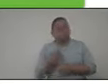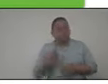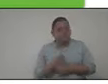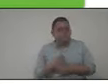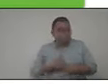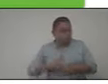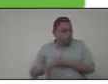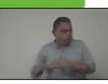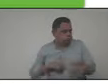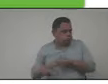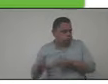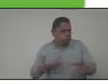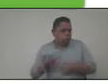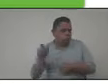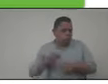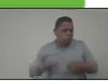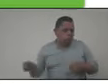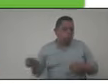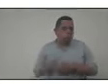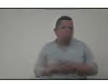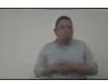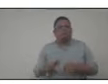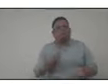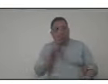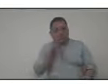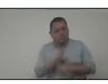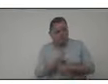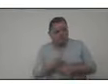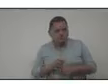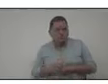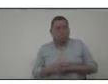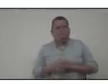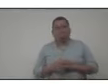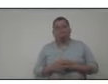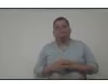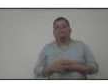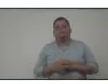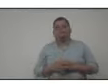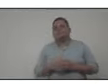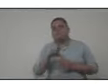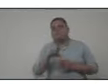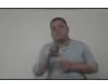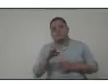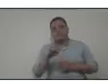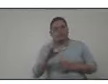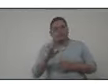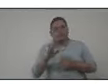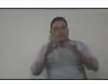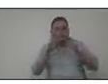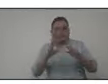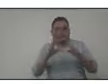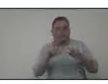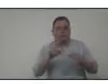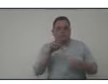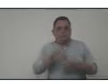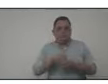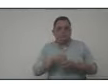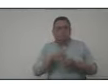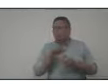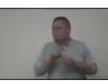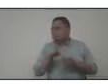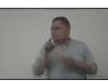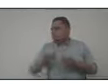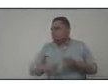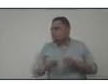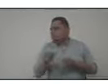grande. Realizamos auditorías a la red de prestación de servicios como teníamos, a